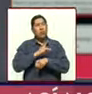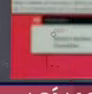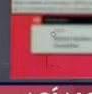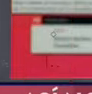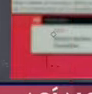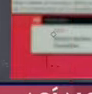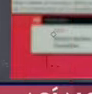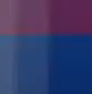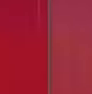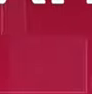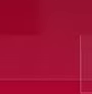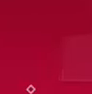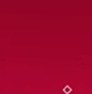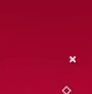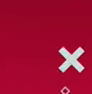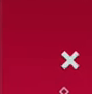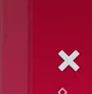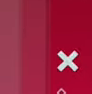Brasil.